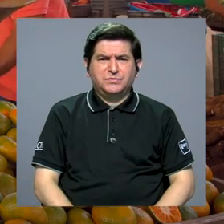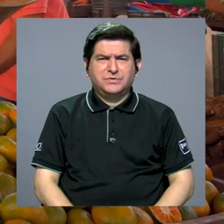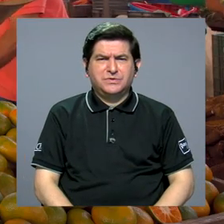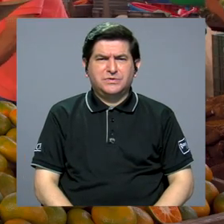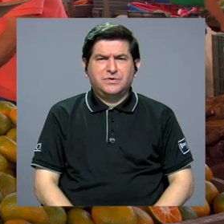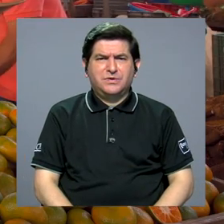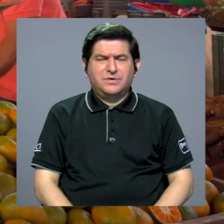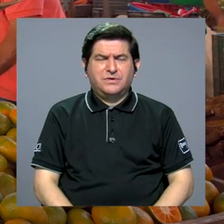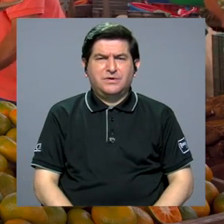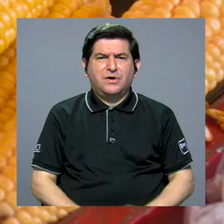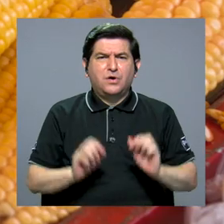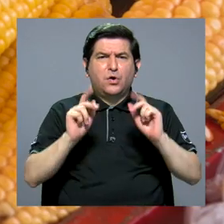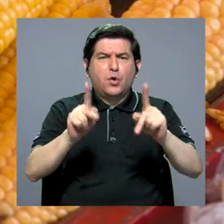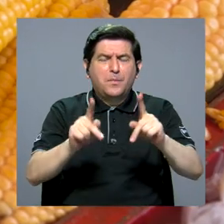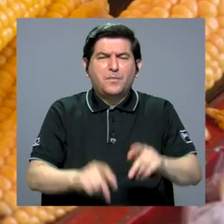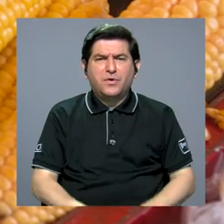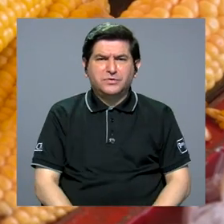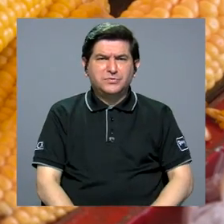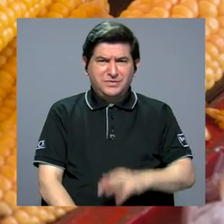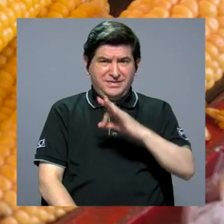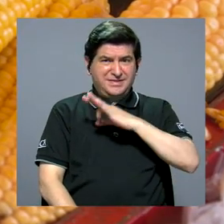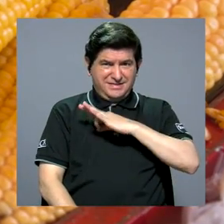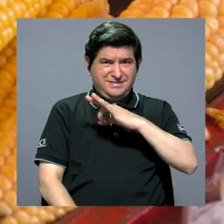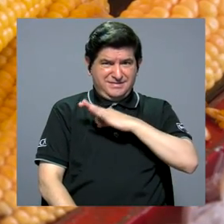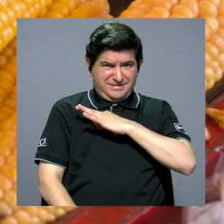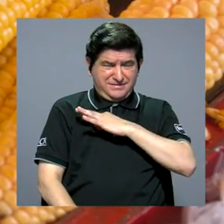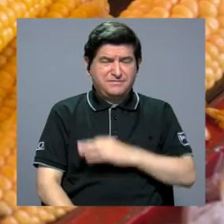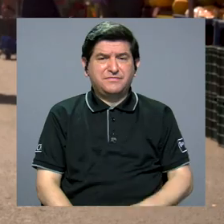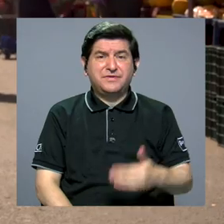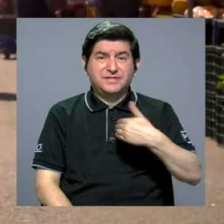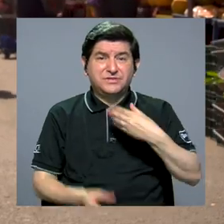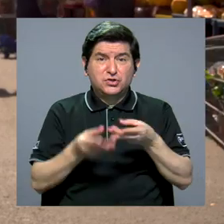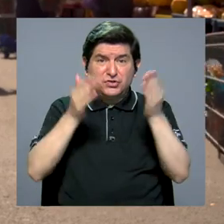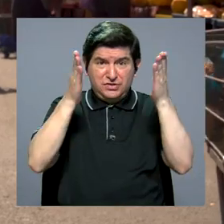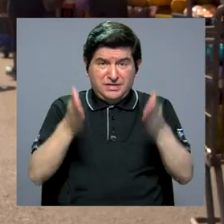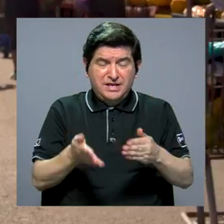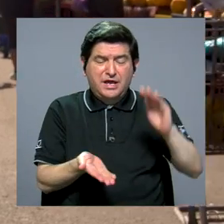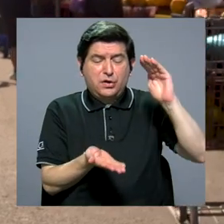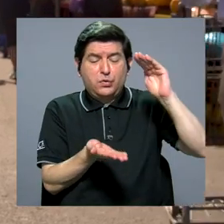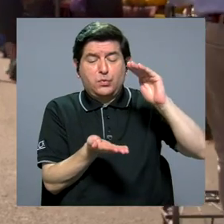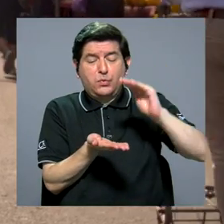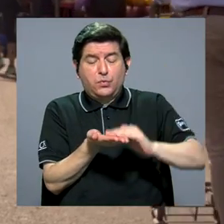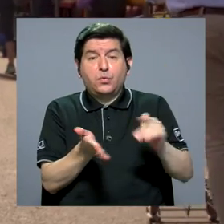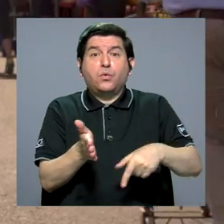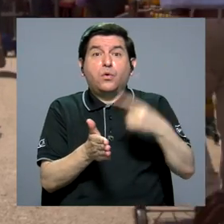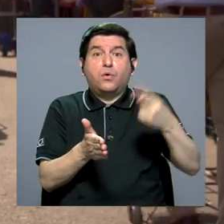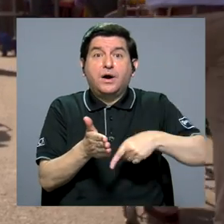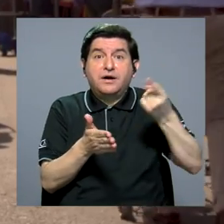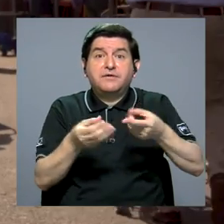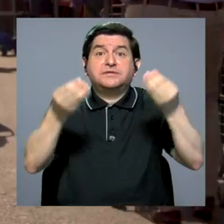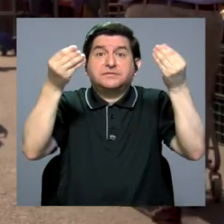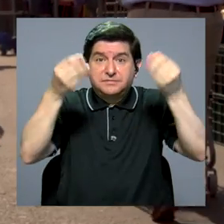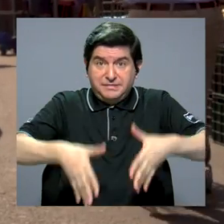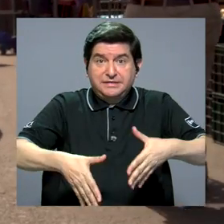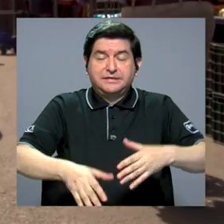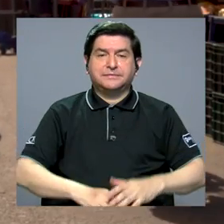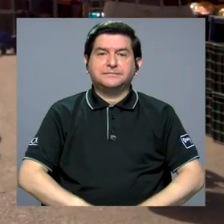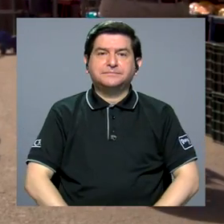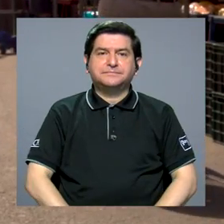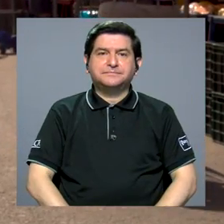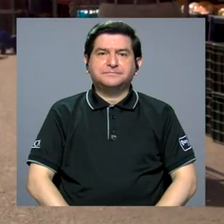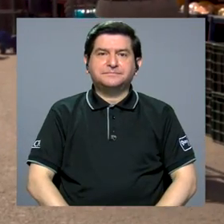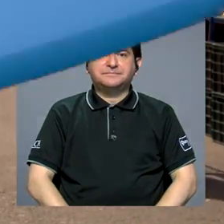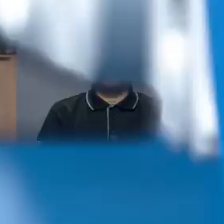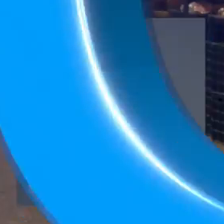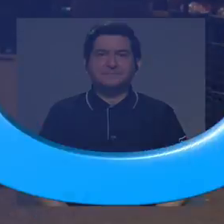los márgenes de contribución que tiene el productor disminuyen, y en algunos casos también puede haber pérdida.